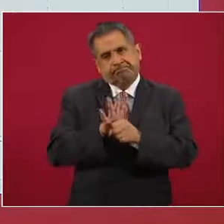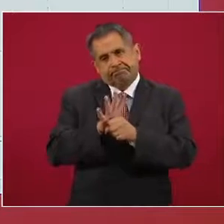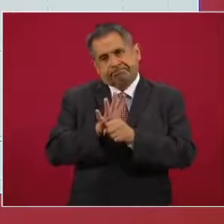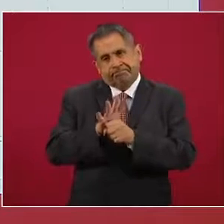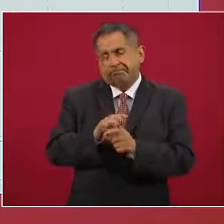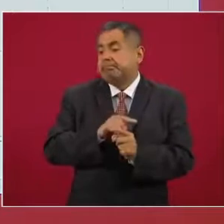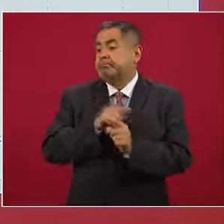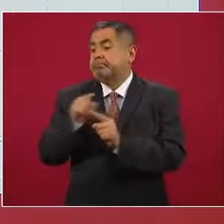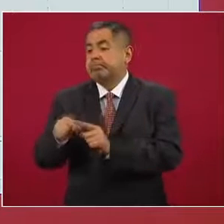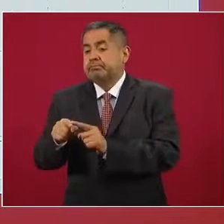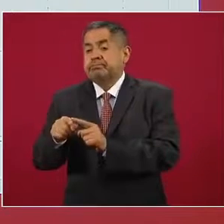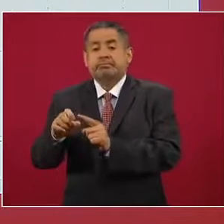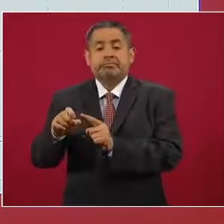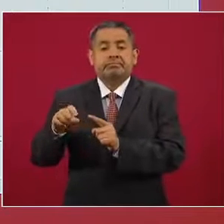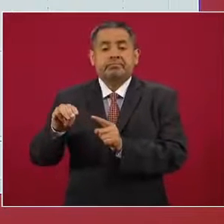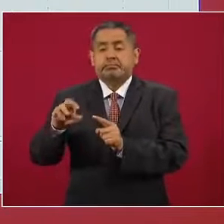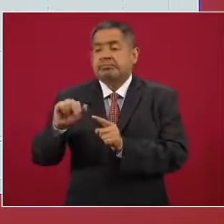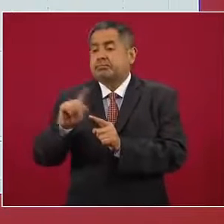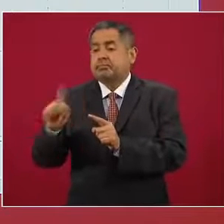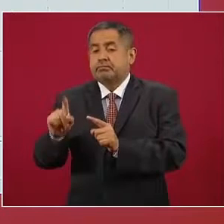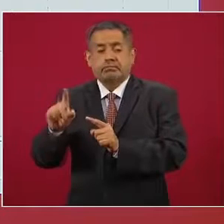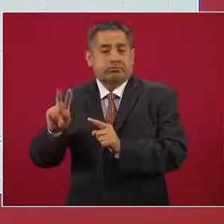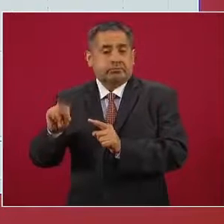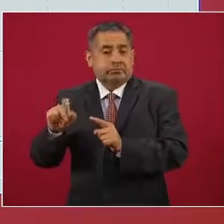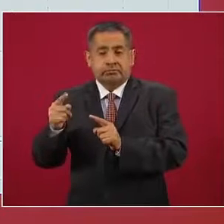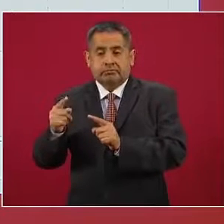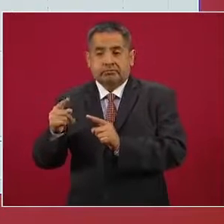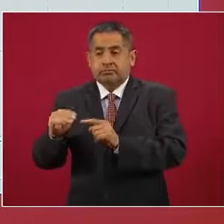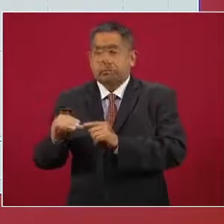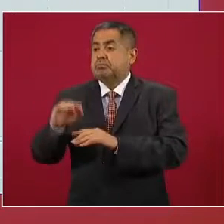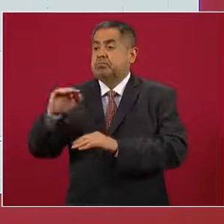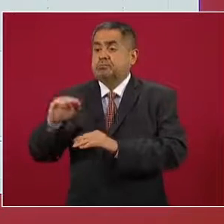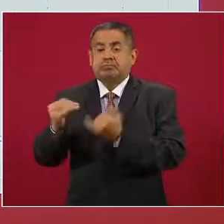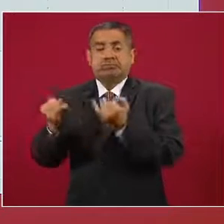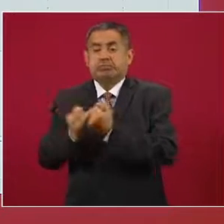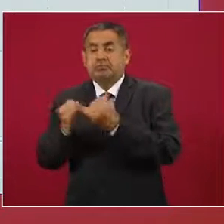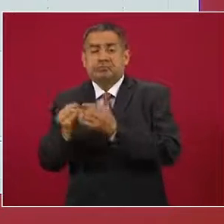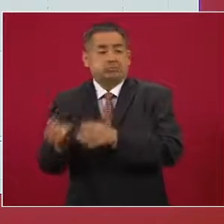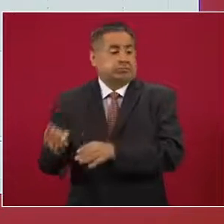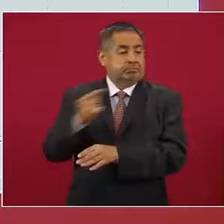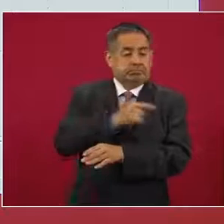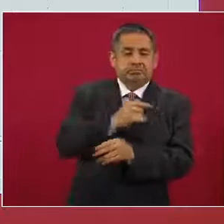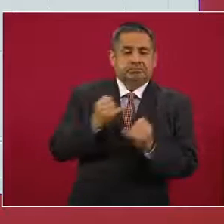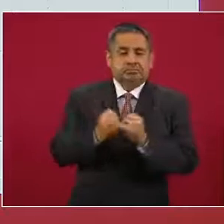De esos 20,500,000, aquí